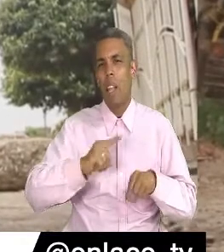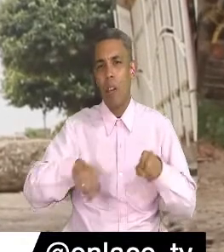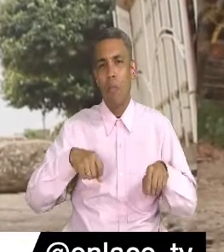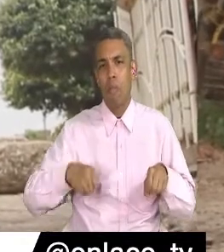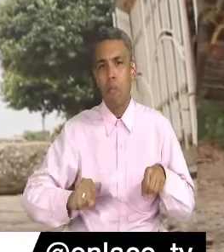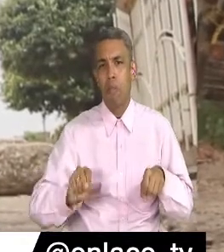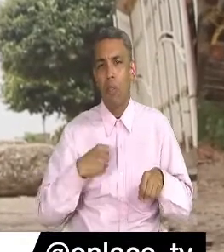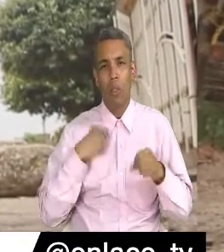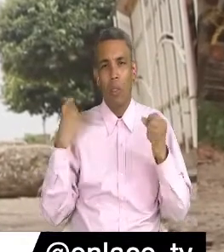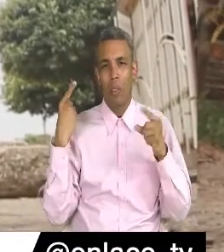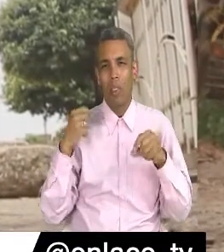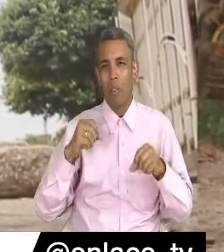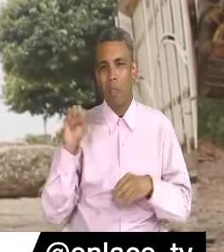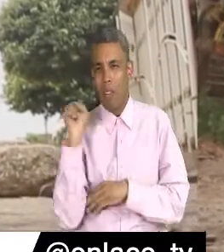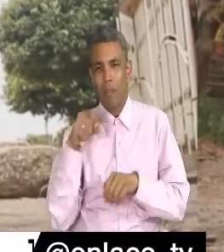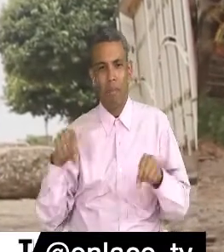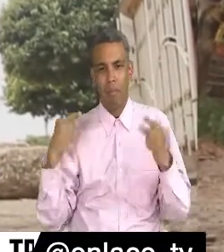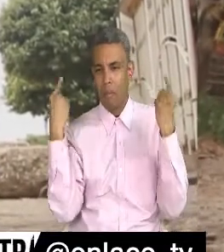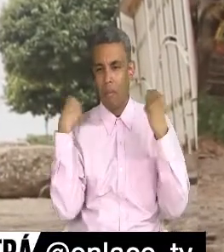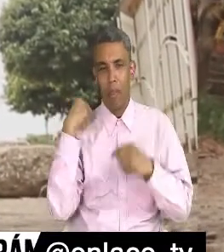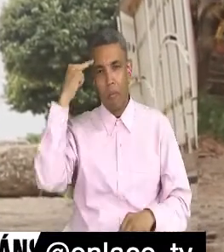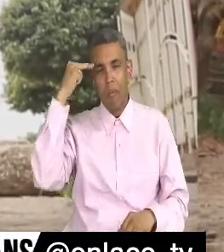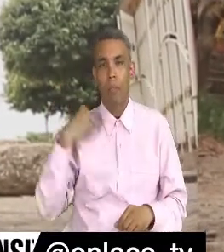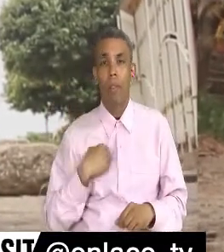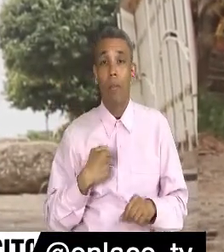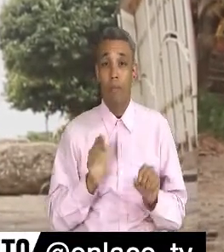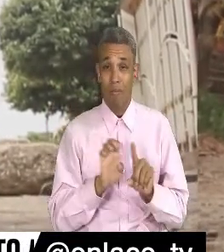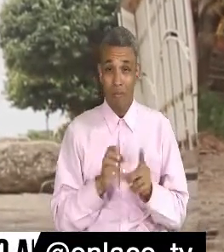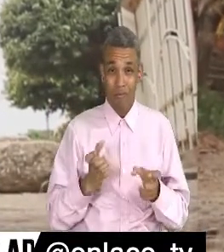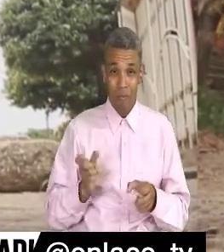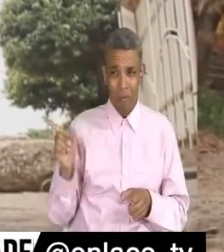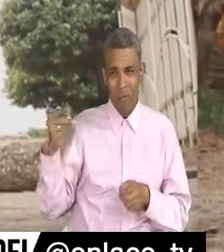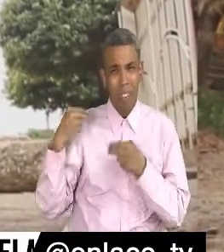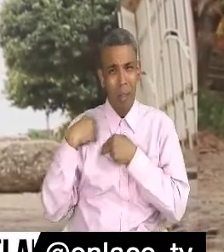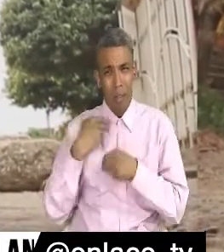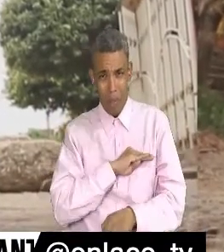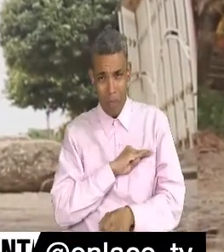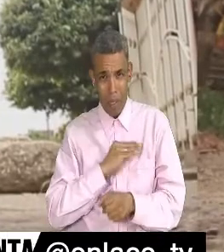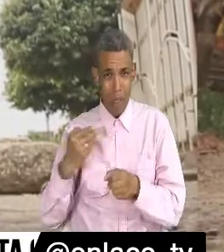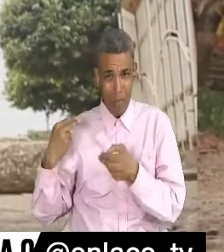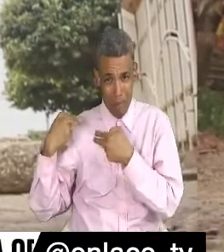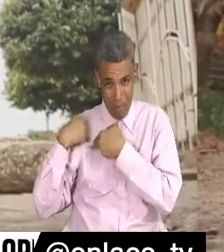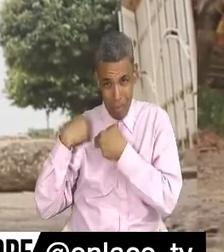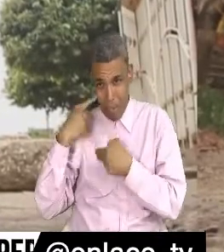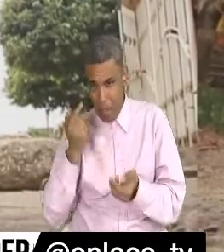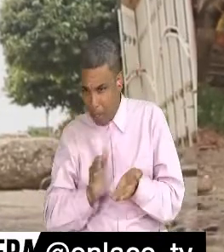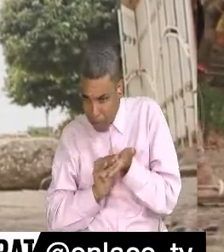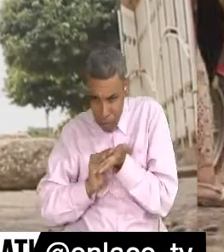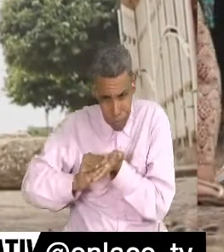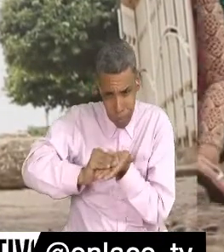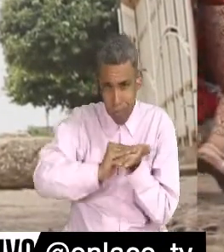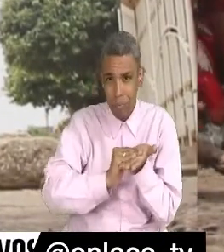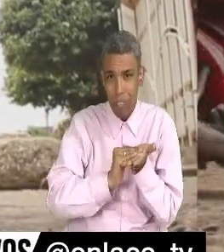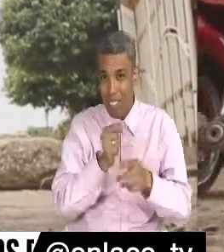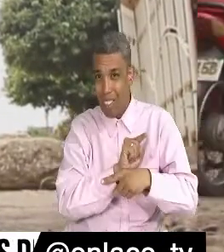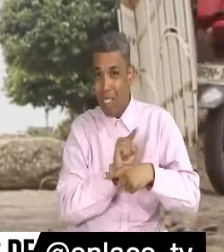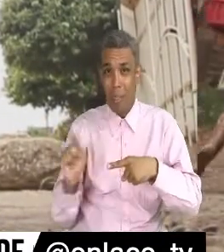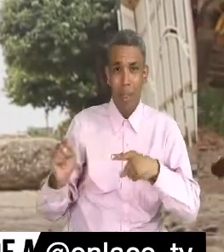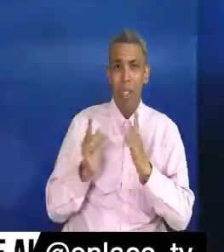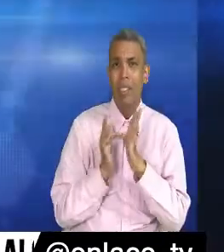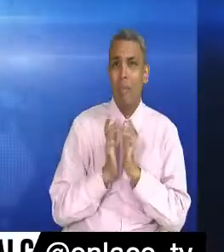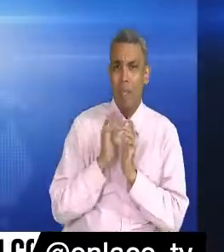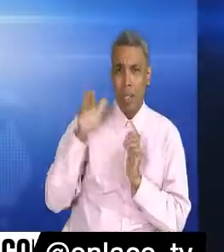El ingeniero Gerson González, el titular de este despacho, asegura que luego de Semana Santa la vía como tal y el hueco serán